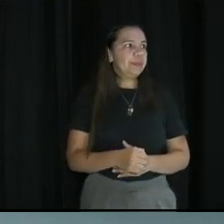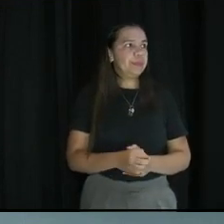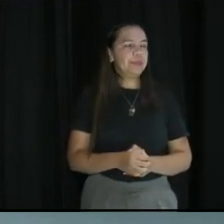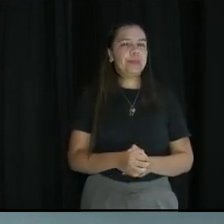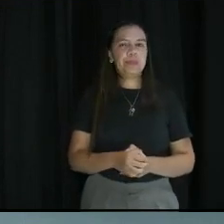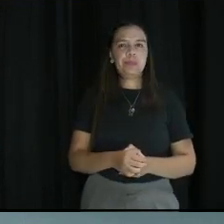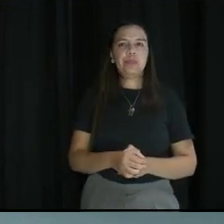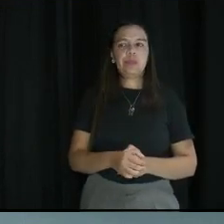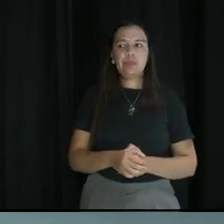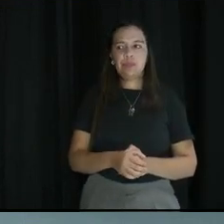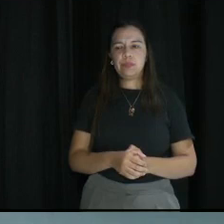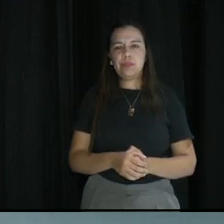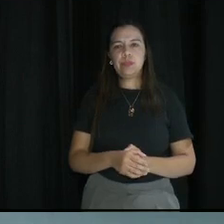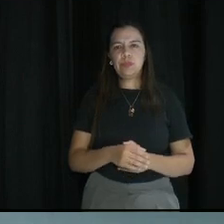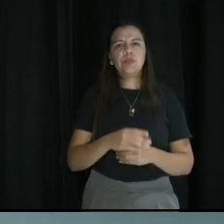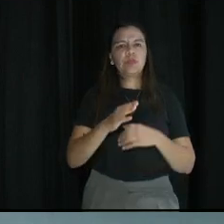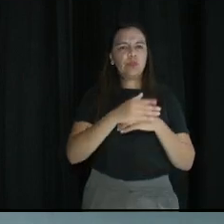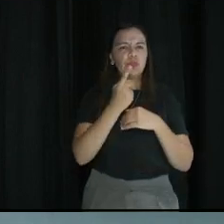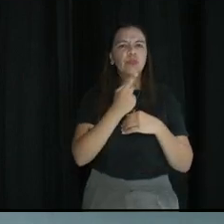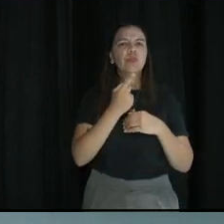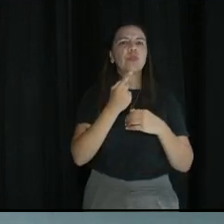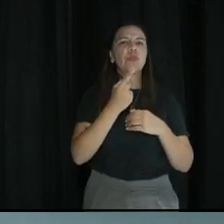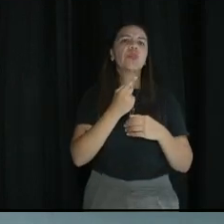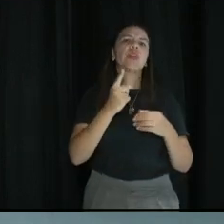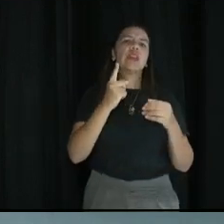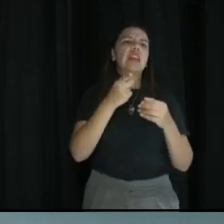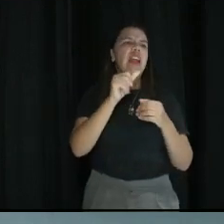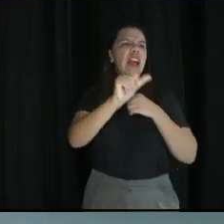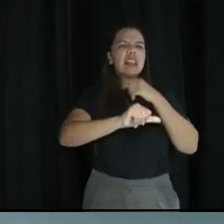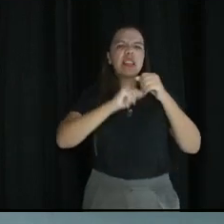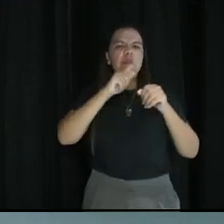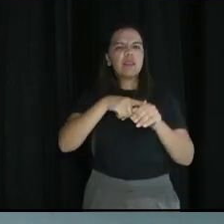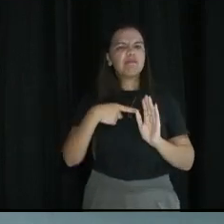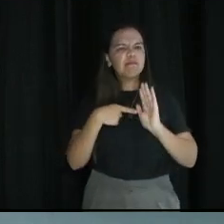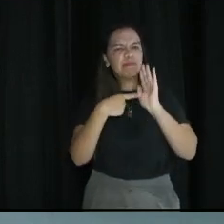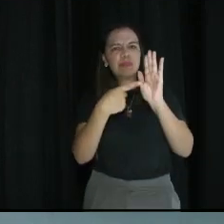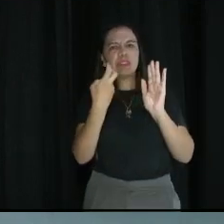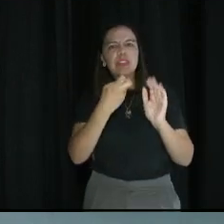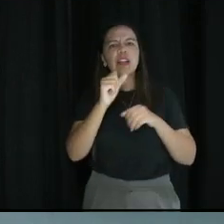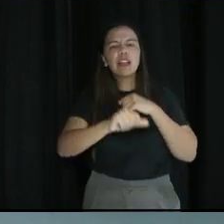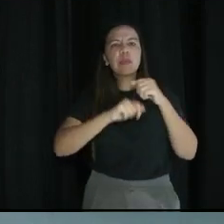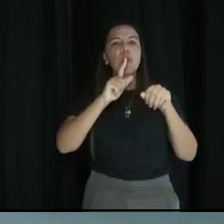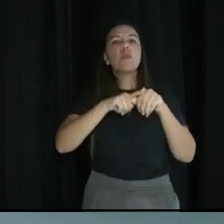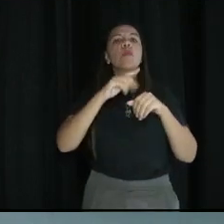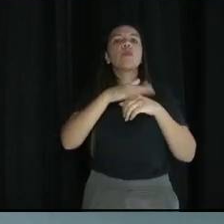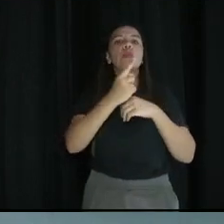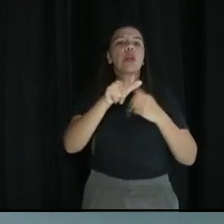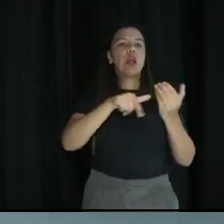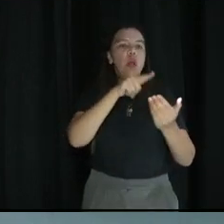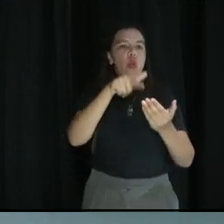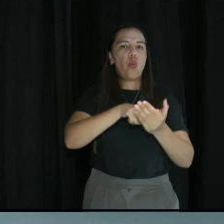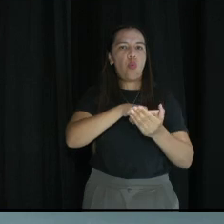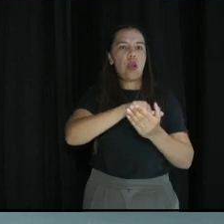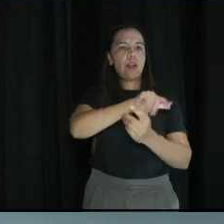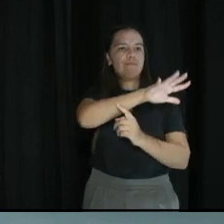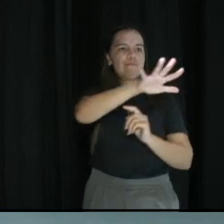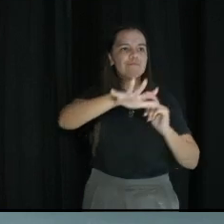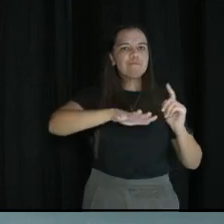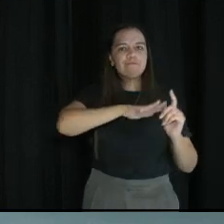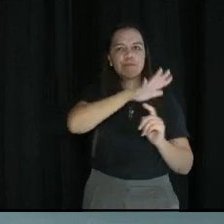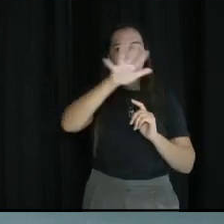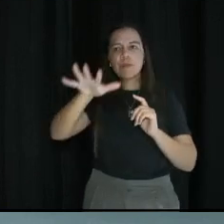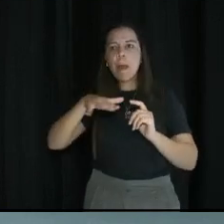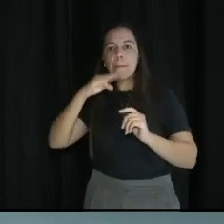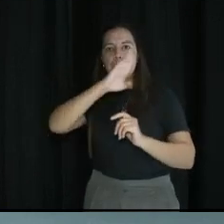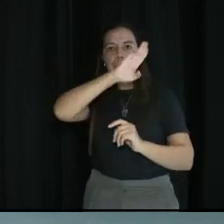¿Por qué hemos hablado de este tipo de ejemplares? Primera, los ecosistemas en Michoacán son